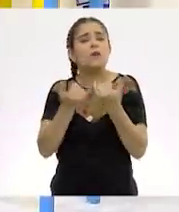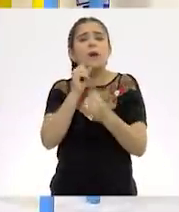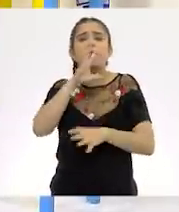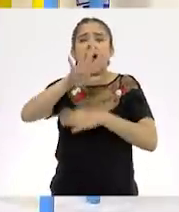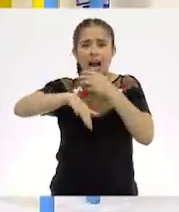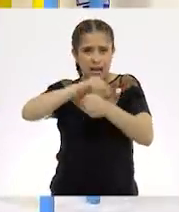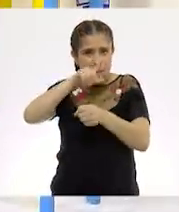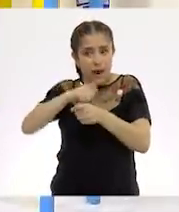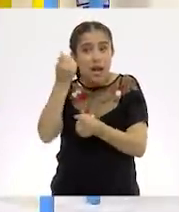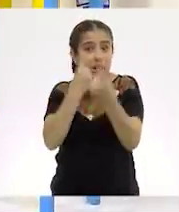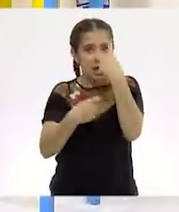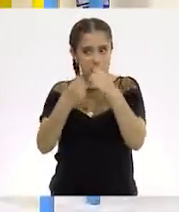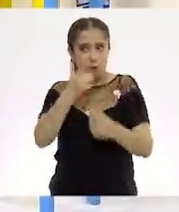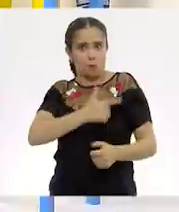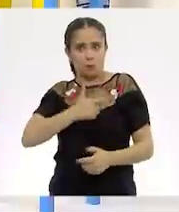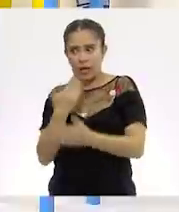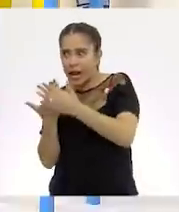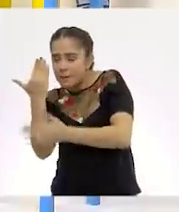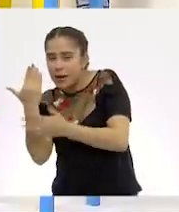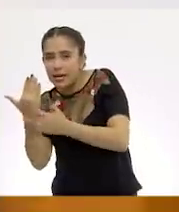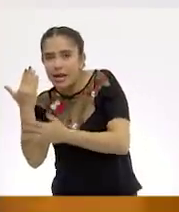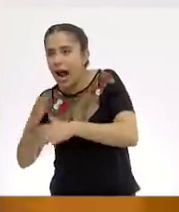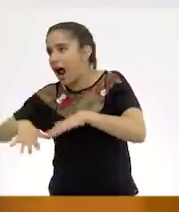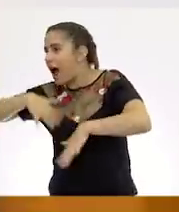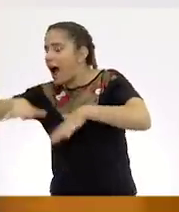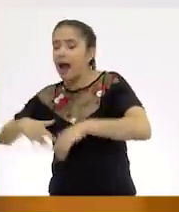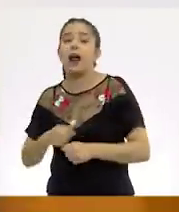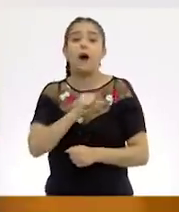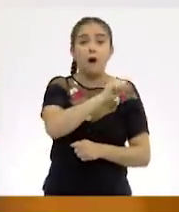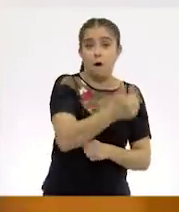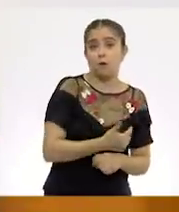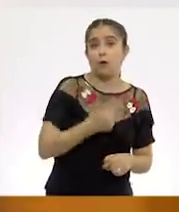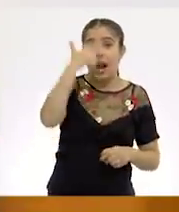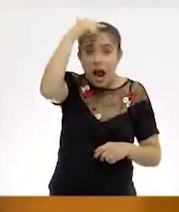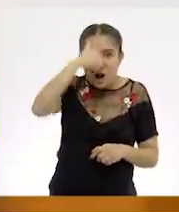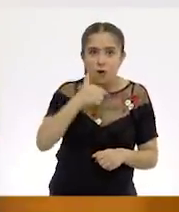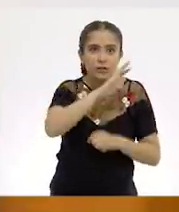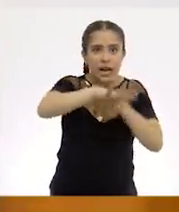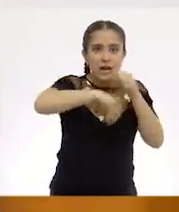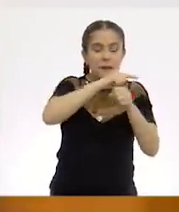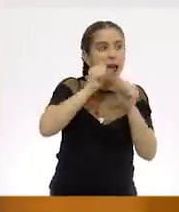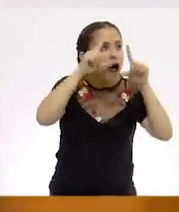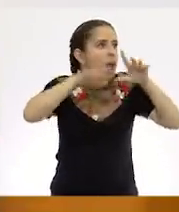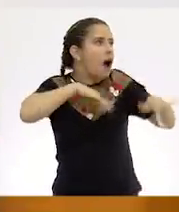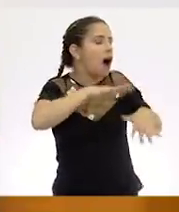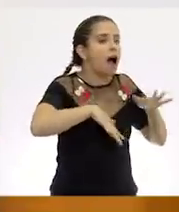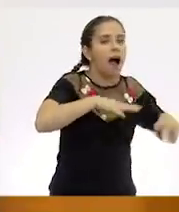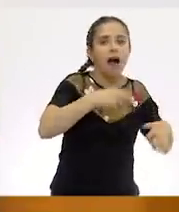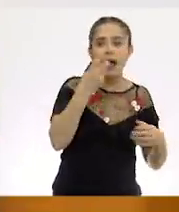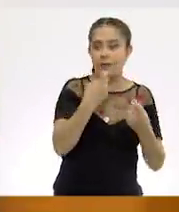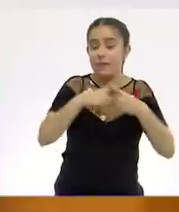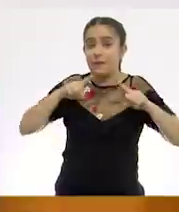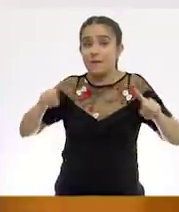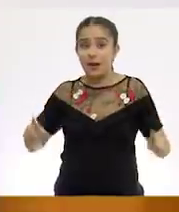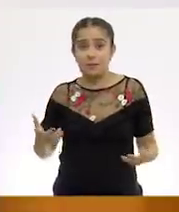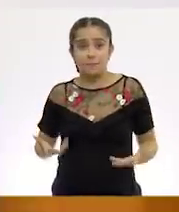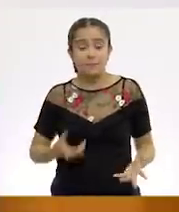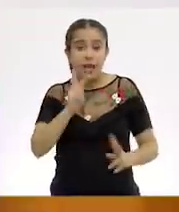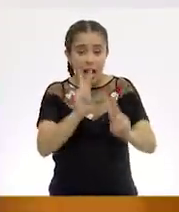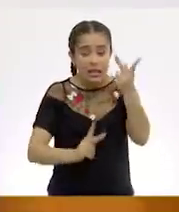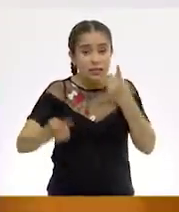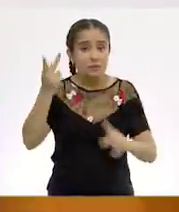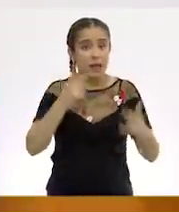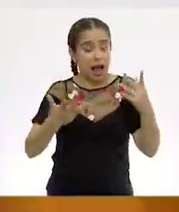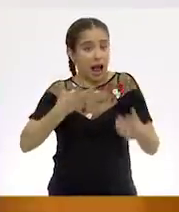y plantas nocturnas. ¿Qué te parece eso, Alexia? Ay, cada vez es más interesante, profe Danis. Las plantas son misteriosas, pero también son